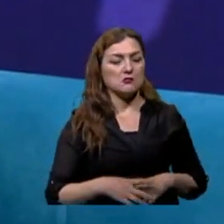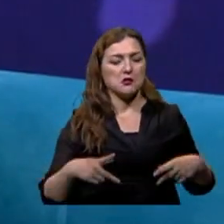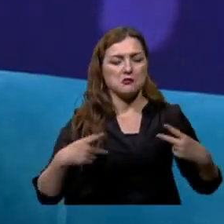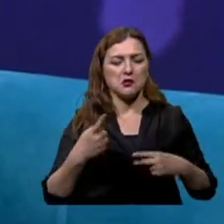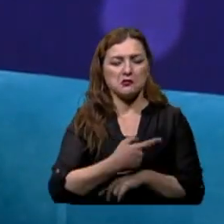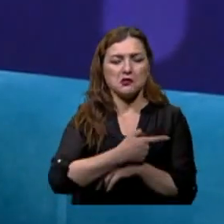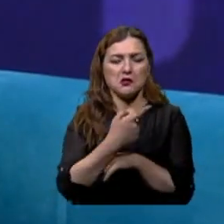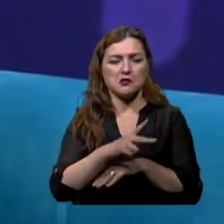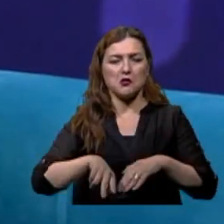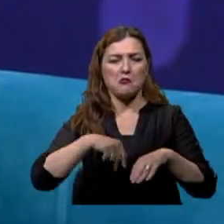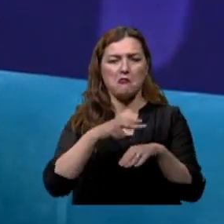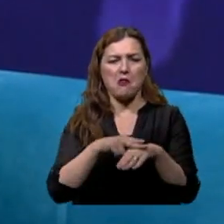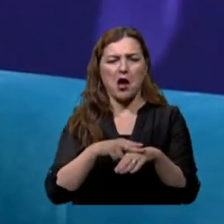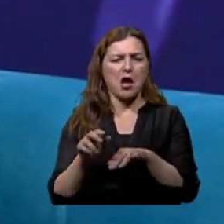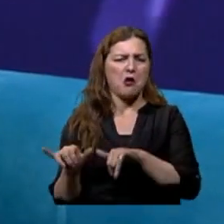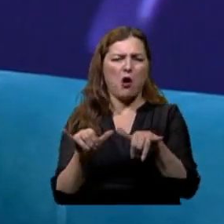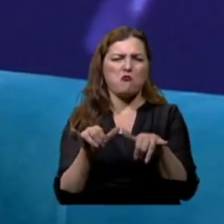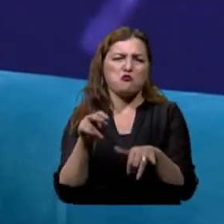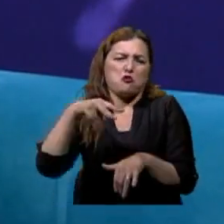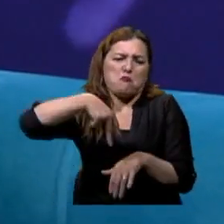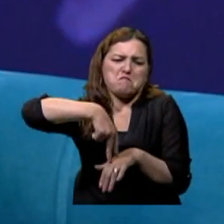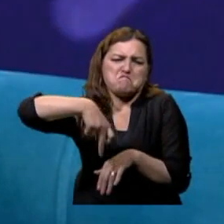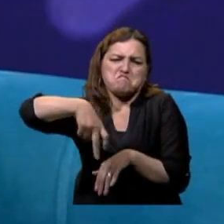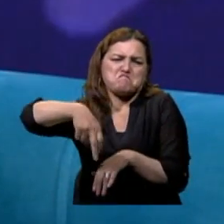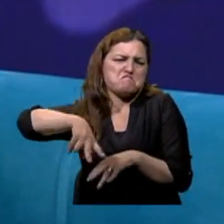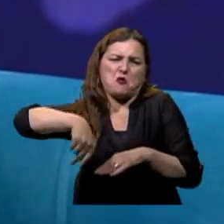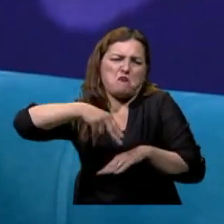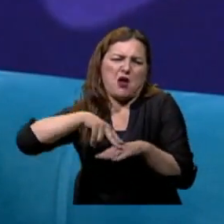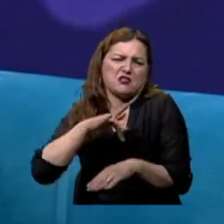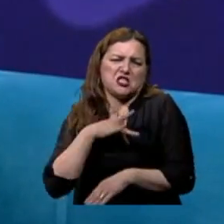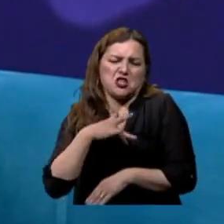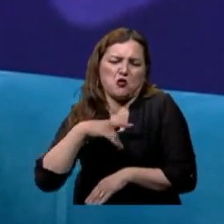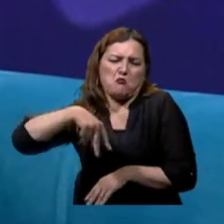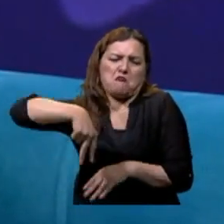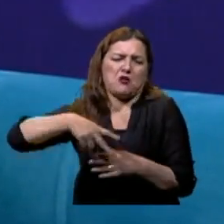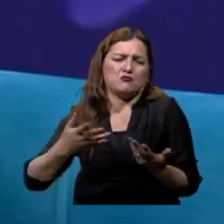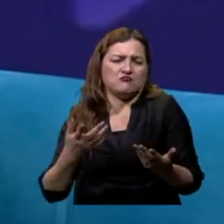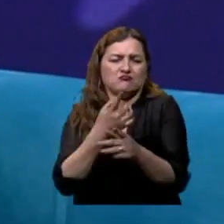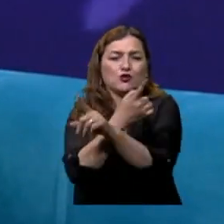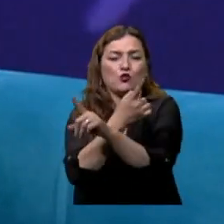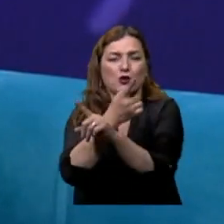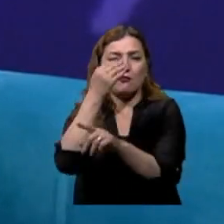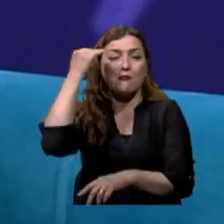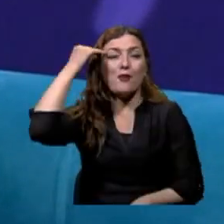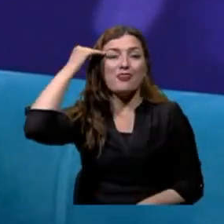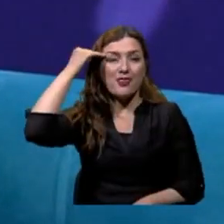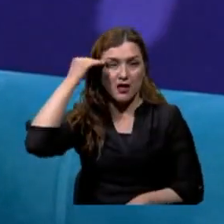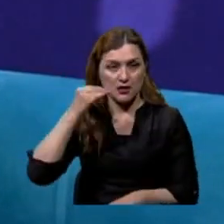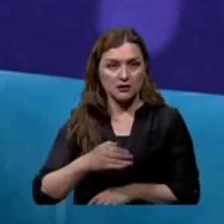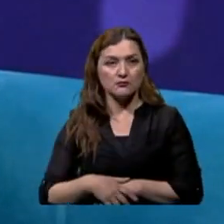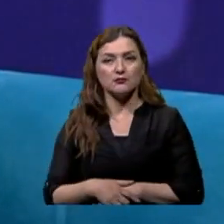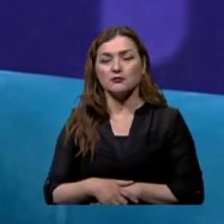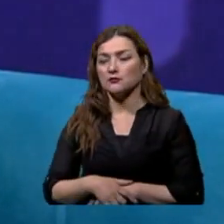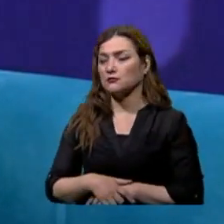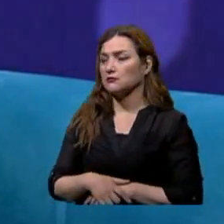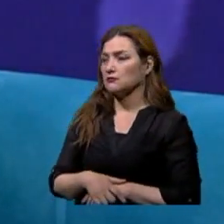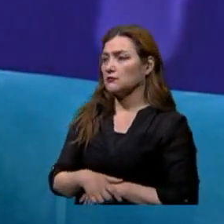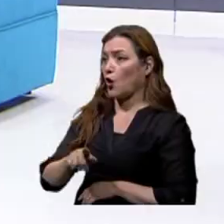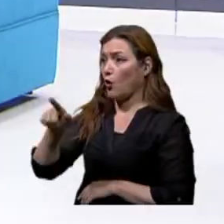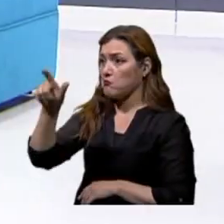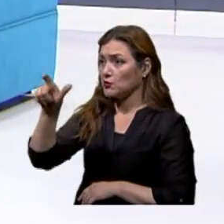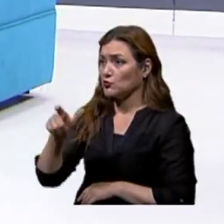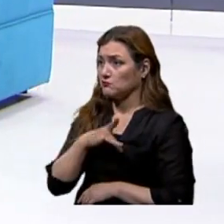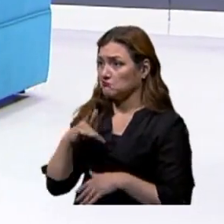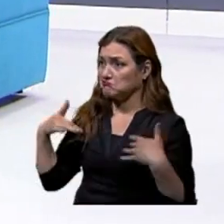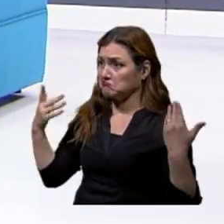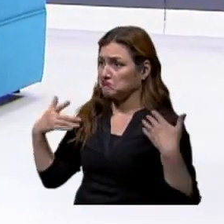como si tuviera mis dos piernas. Siempre lo he dicho y lo sostengo, la discapacidad es mentalmente. Es decir, tú eres una persona